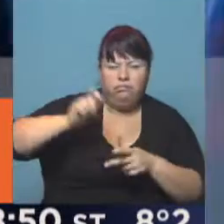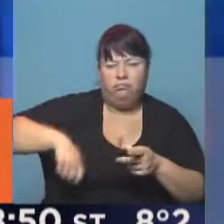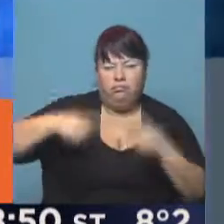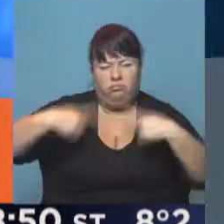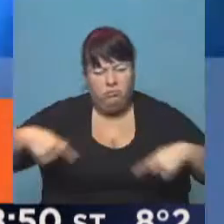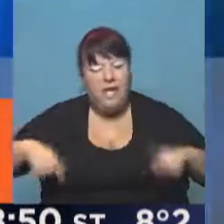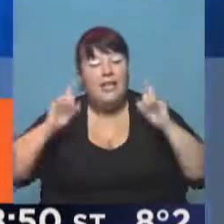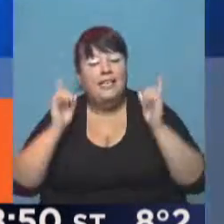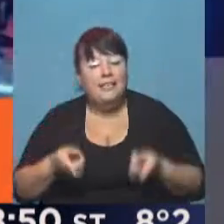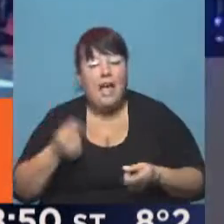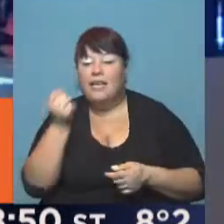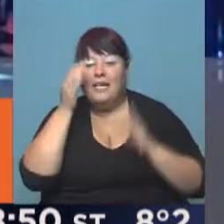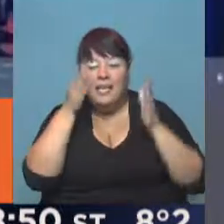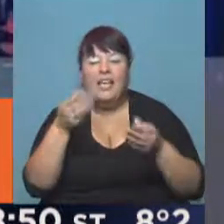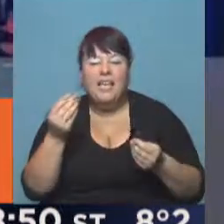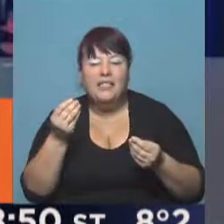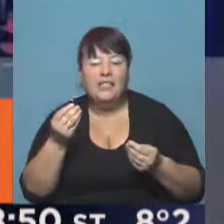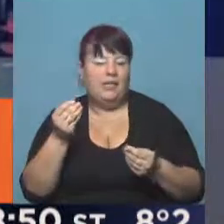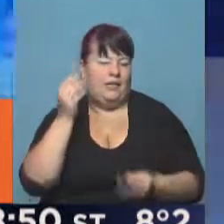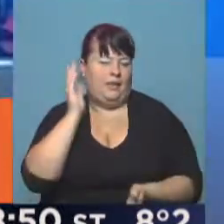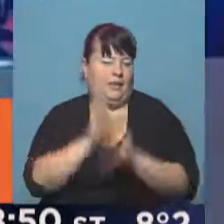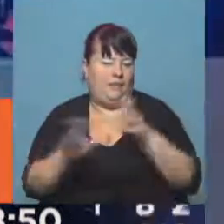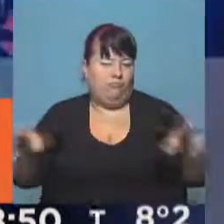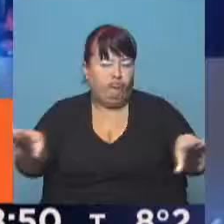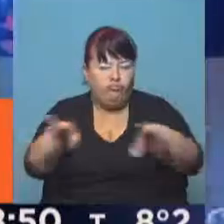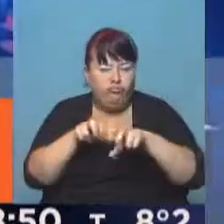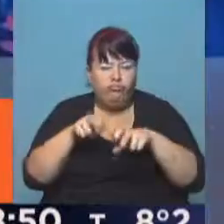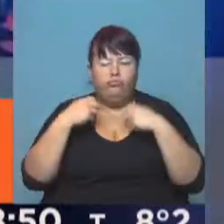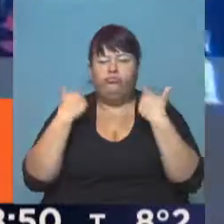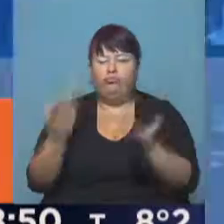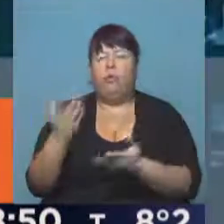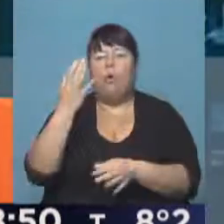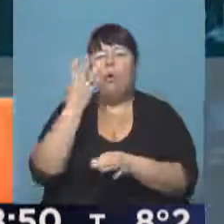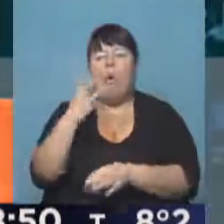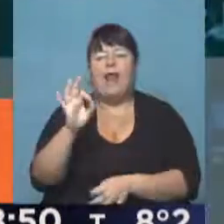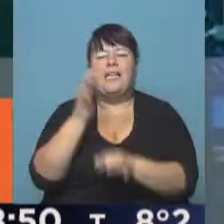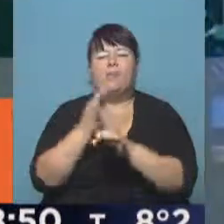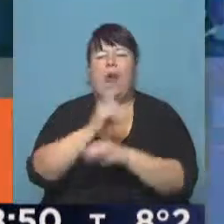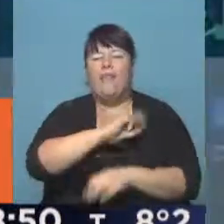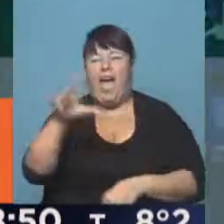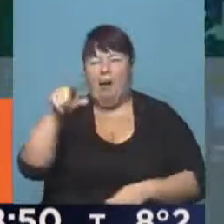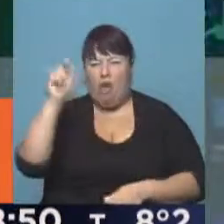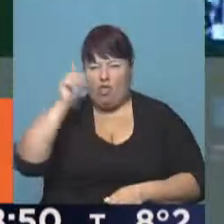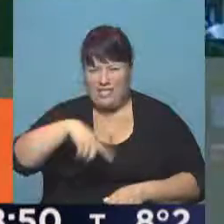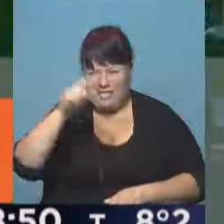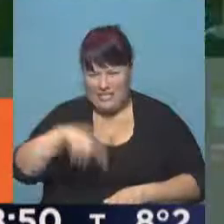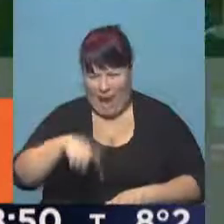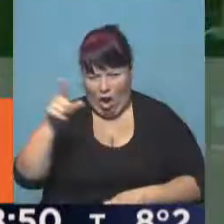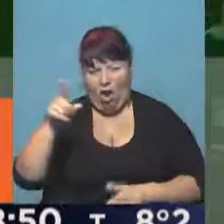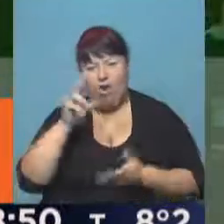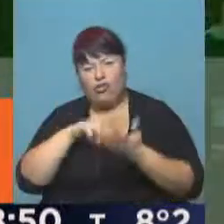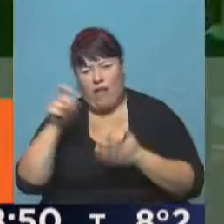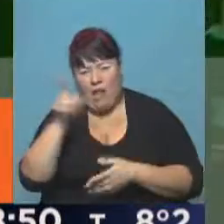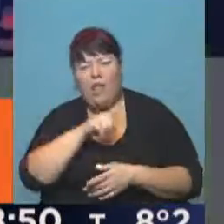jineteada, sino el objetivo es a total beneficio de más de 40 escuelas rurales de la zona del Chaco